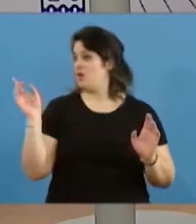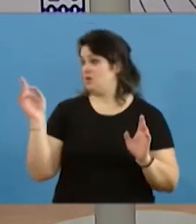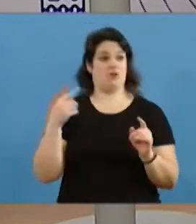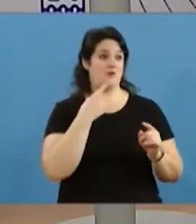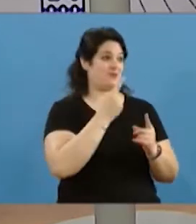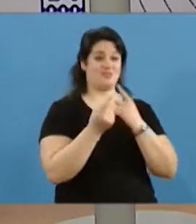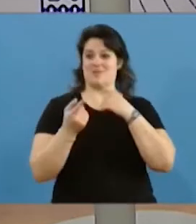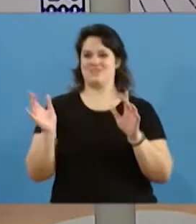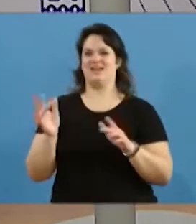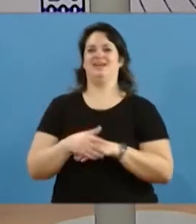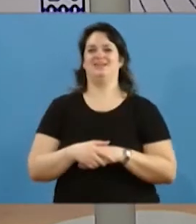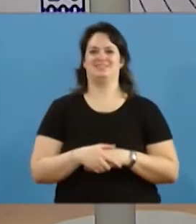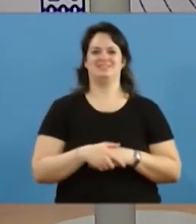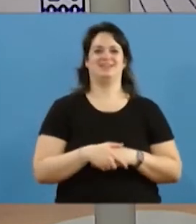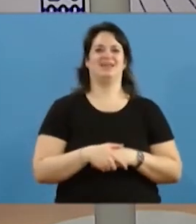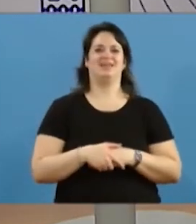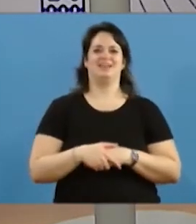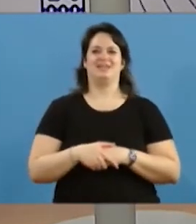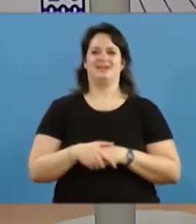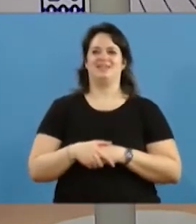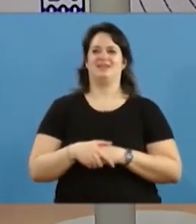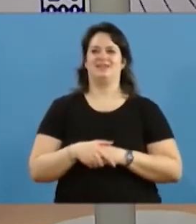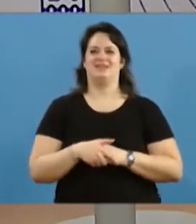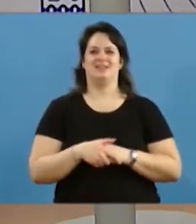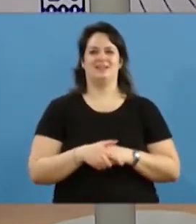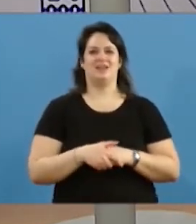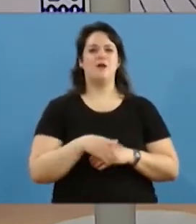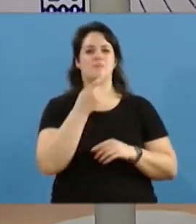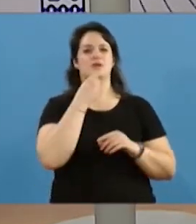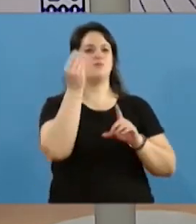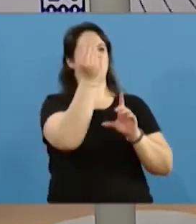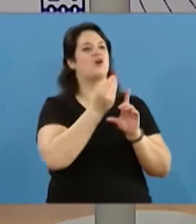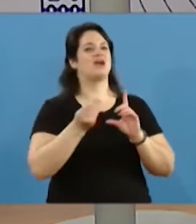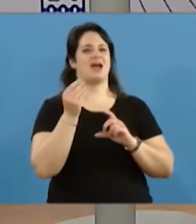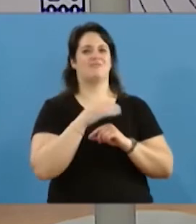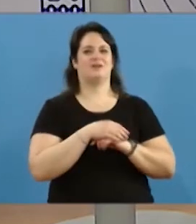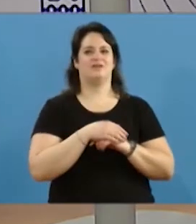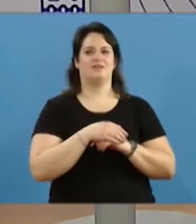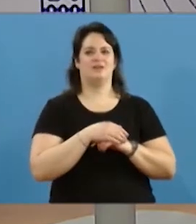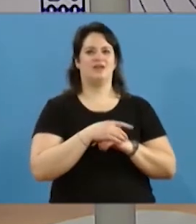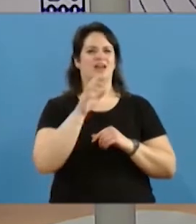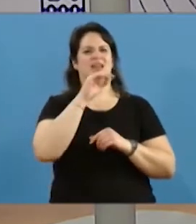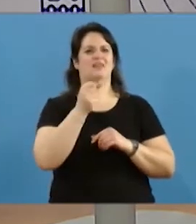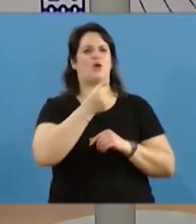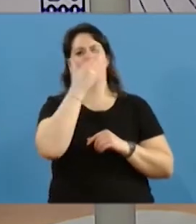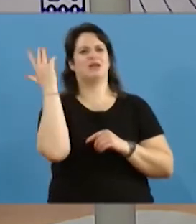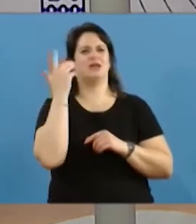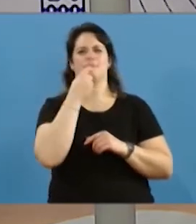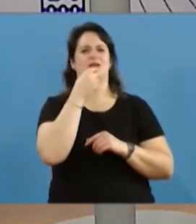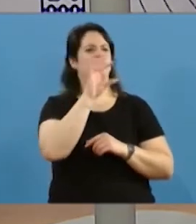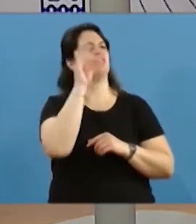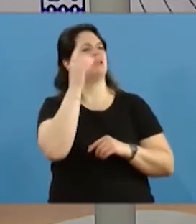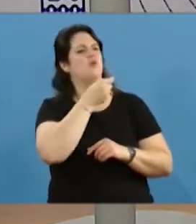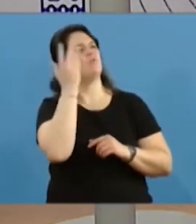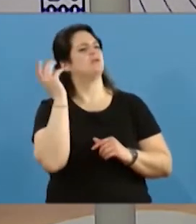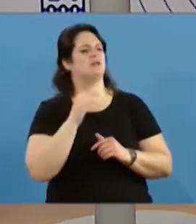inventar? Queremos a todos hablar. ¿Puedo inventar un gráfico con cualquier letra? Con la que yo quiera,